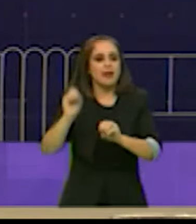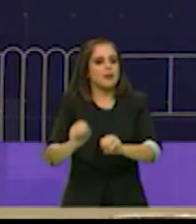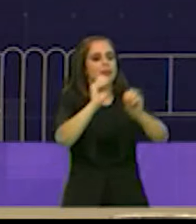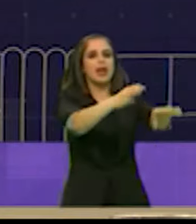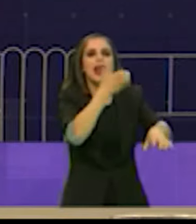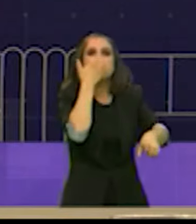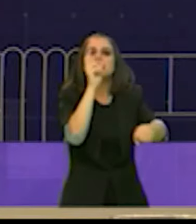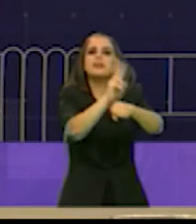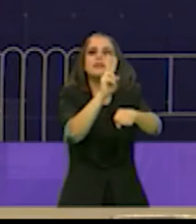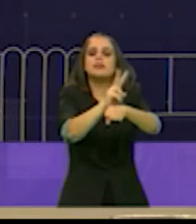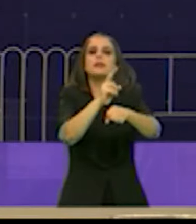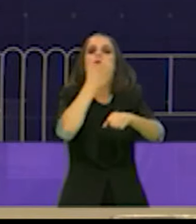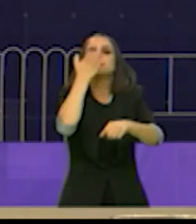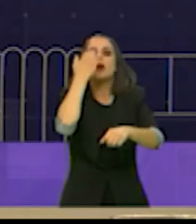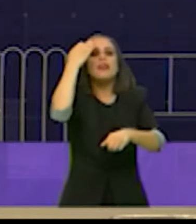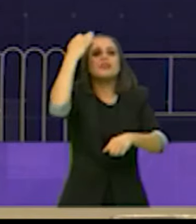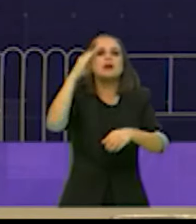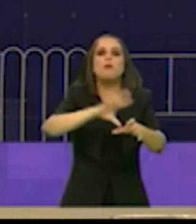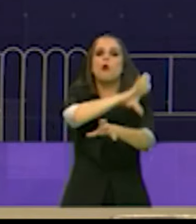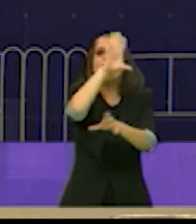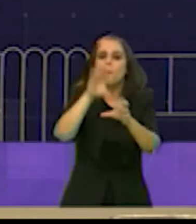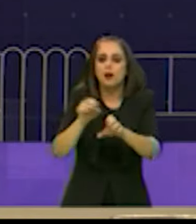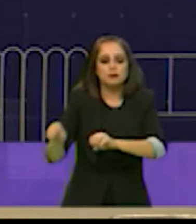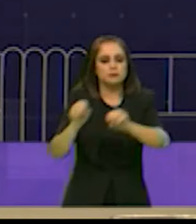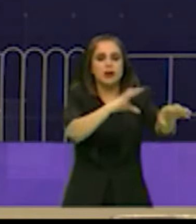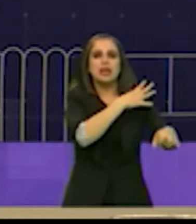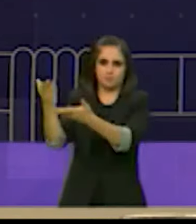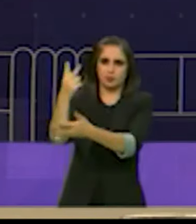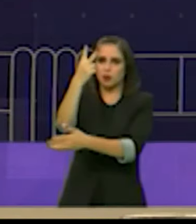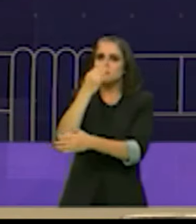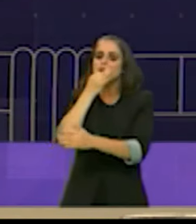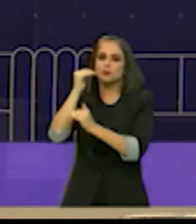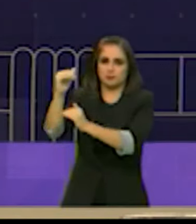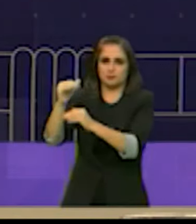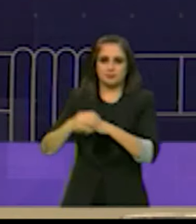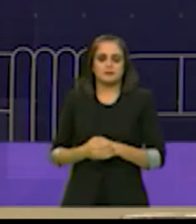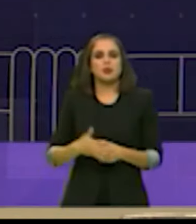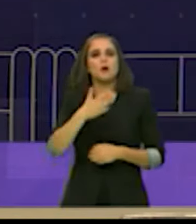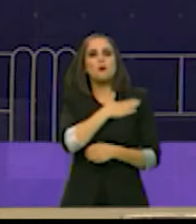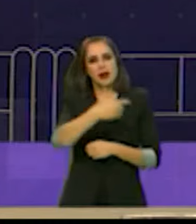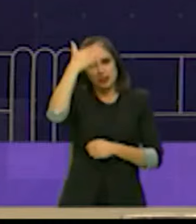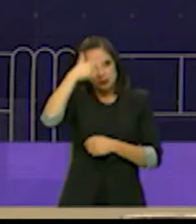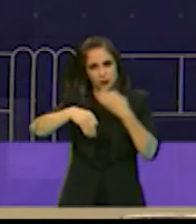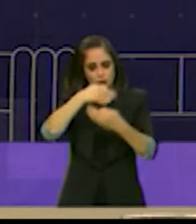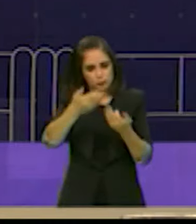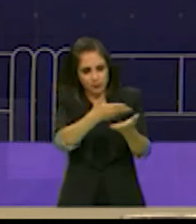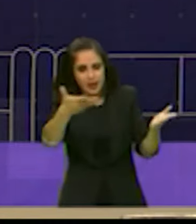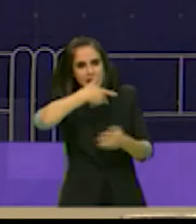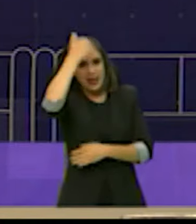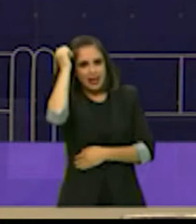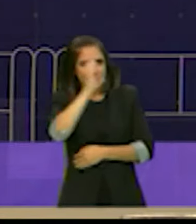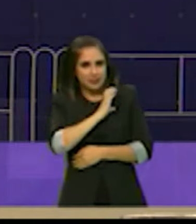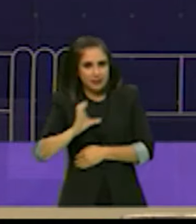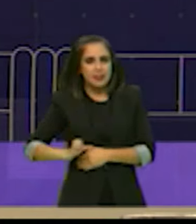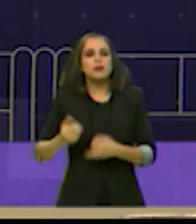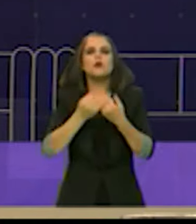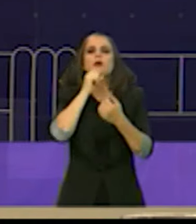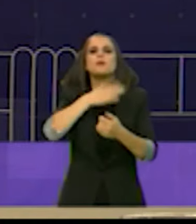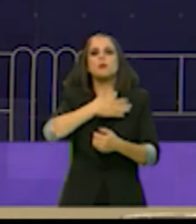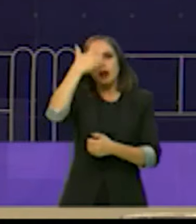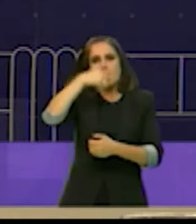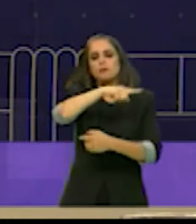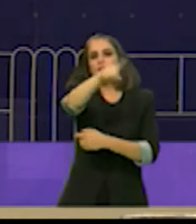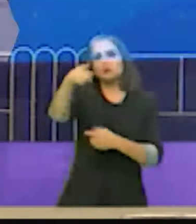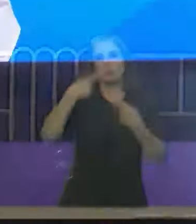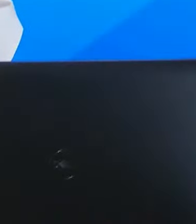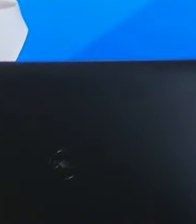del domingo. Entonces queríamos tomar tu parecer de esta encuesta que los pone a 5 puntos. 5 puntos de distancia. Puestísimos, mi querida Azucena.